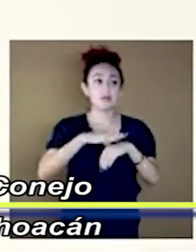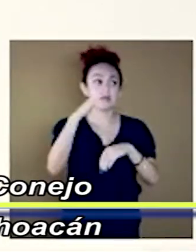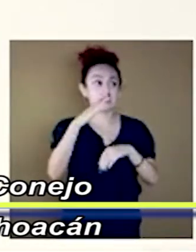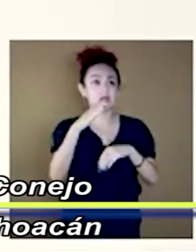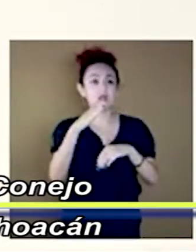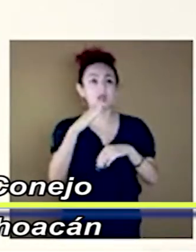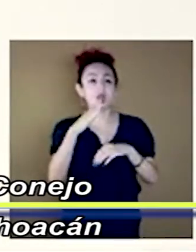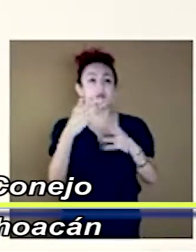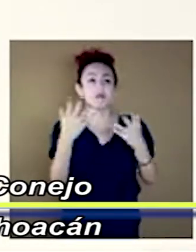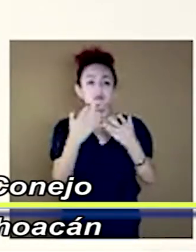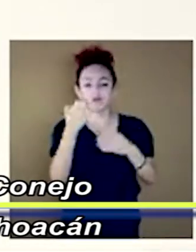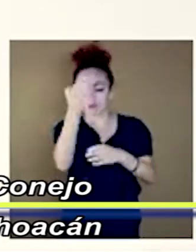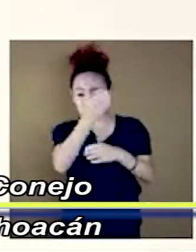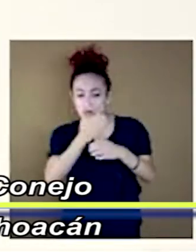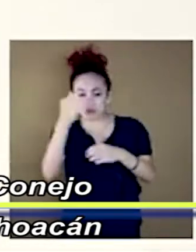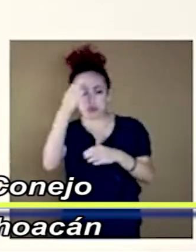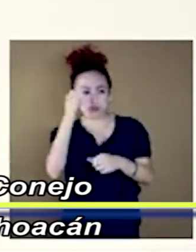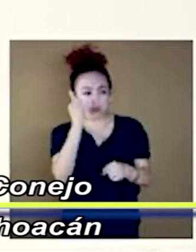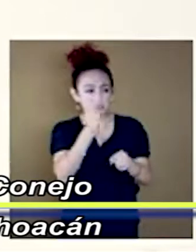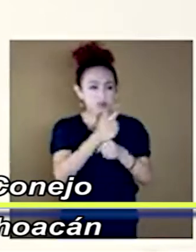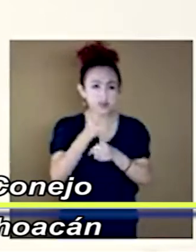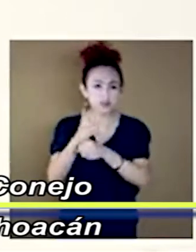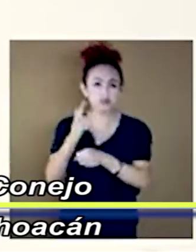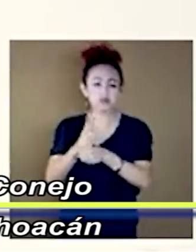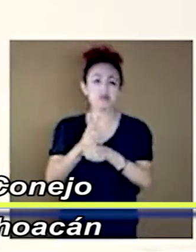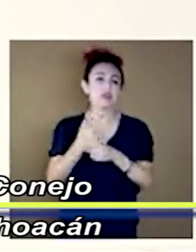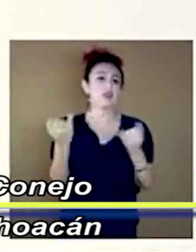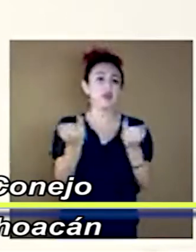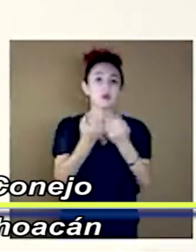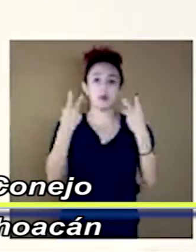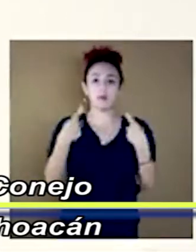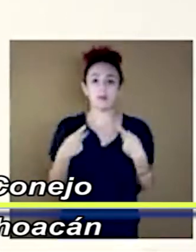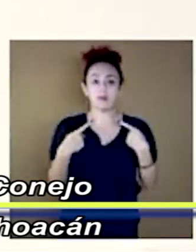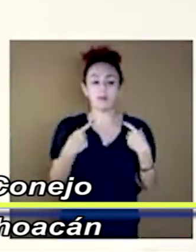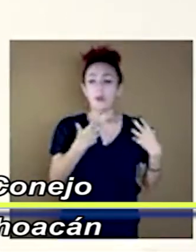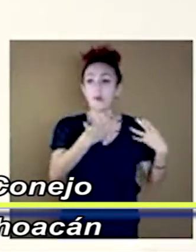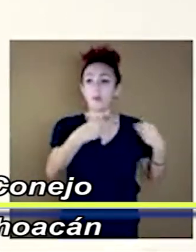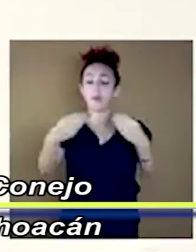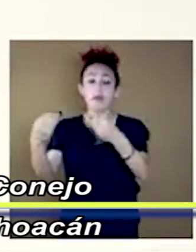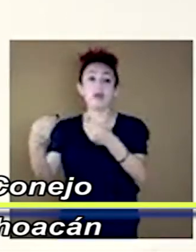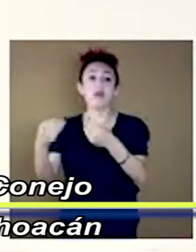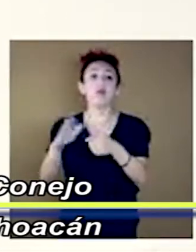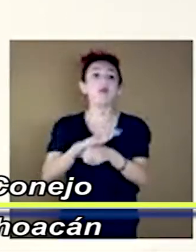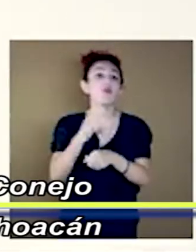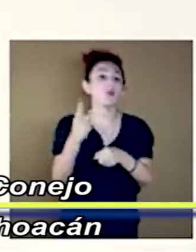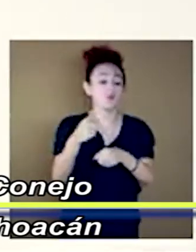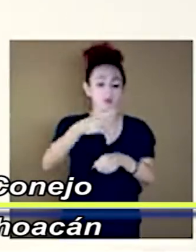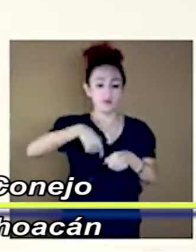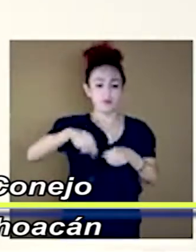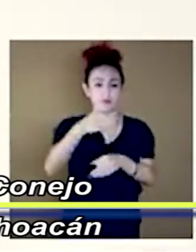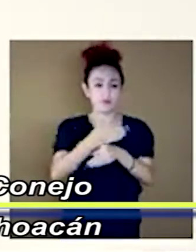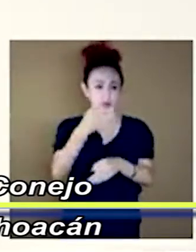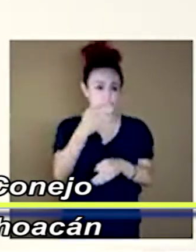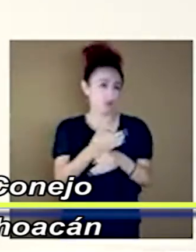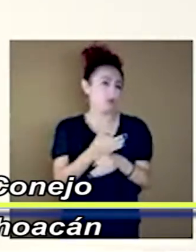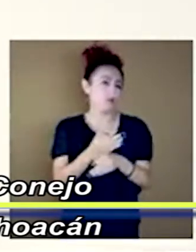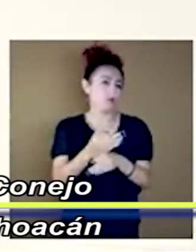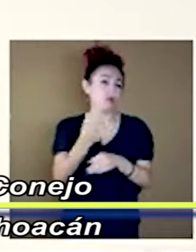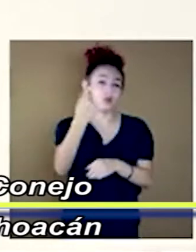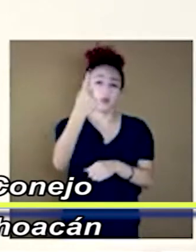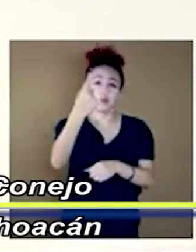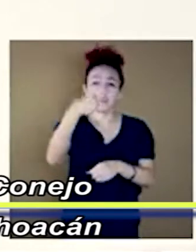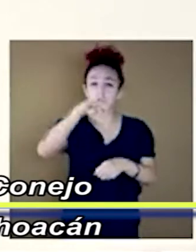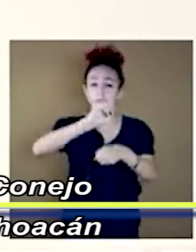Lo mismo sucede con el número de contagios porque tan solo en la última semana